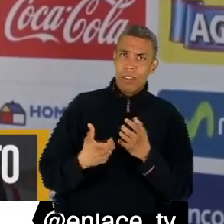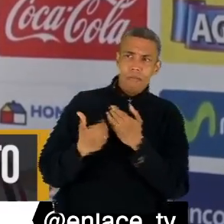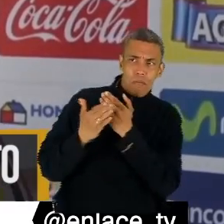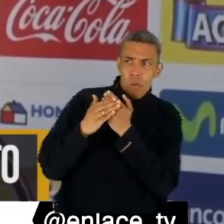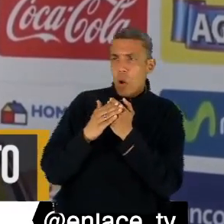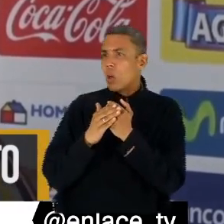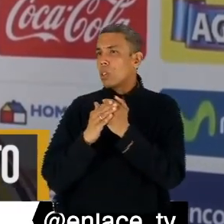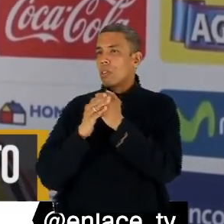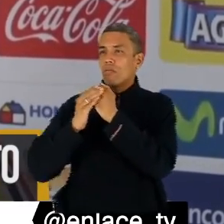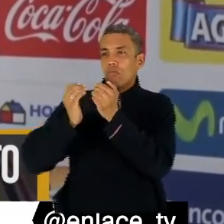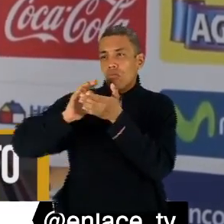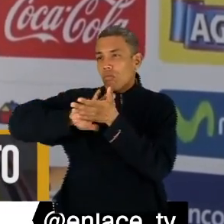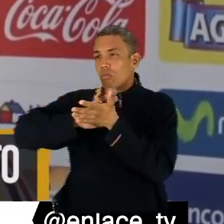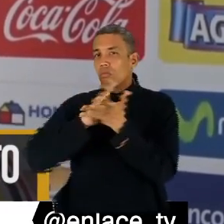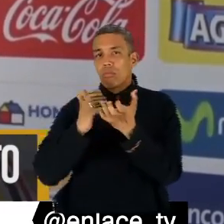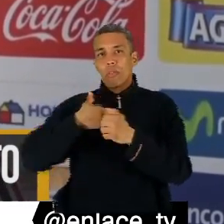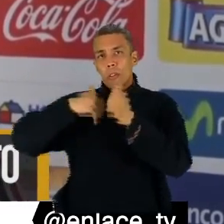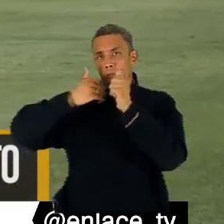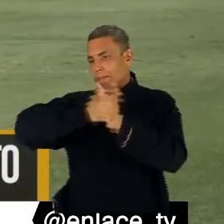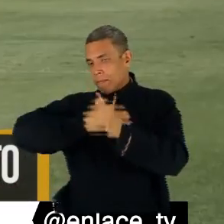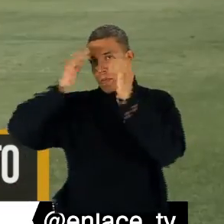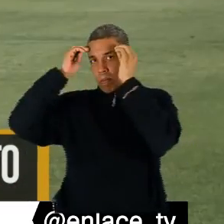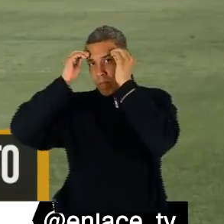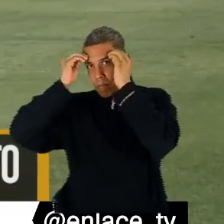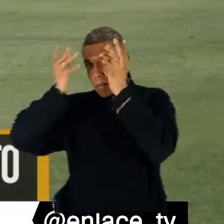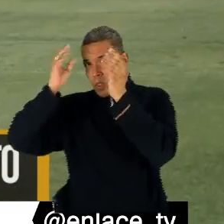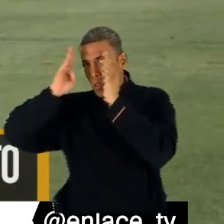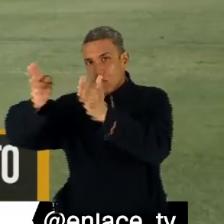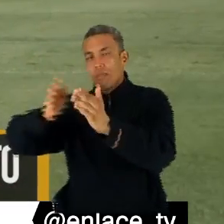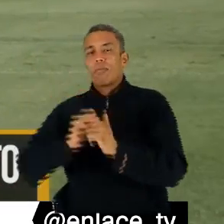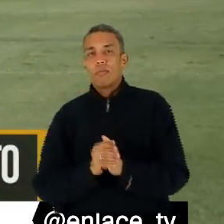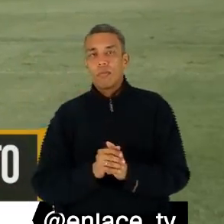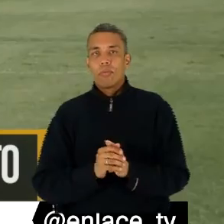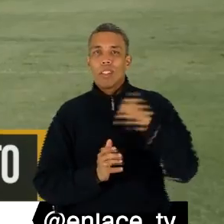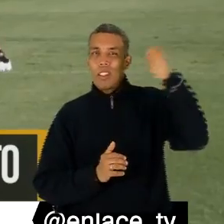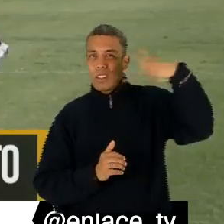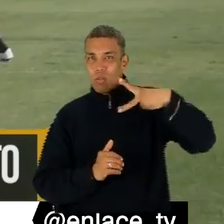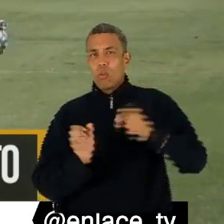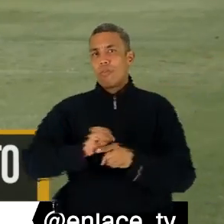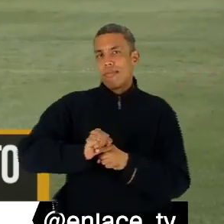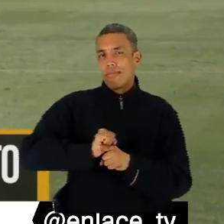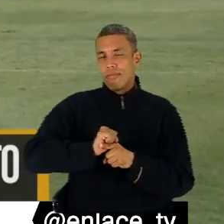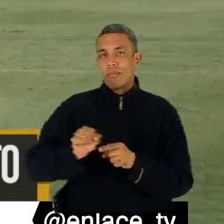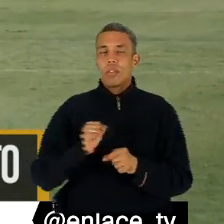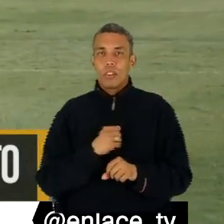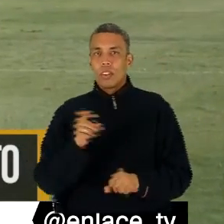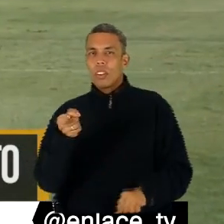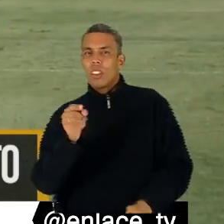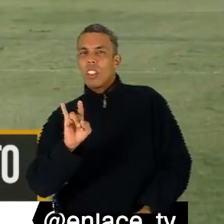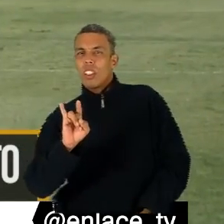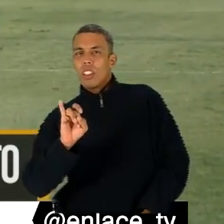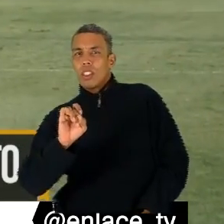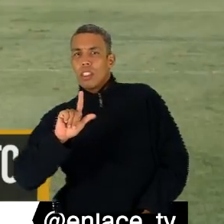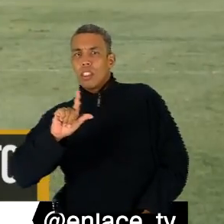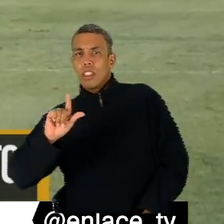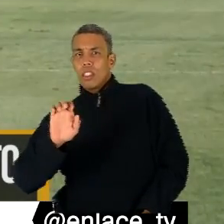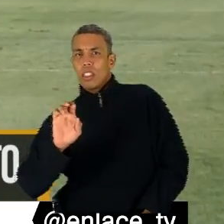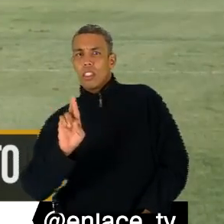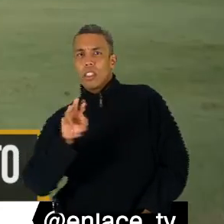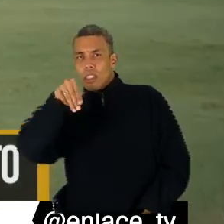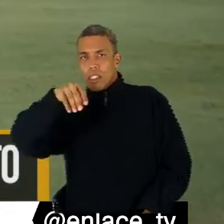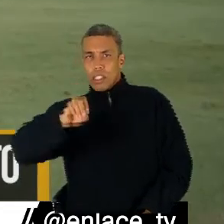aprovechar mucho esta oportunidad y aprender mucho de ellos. En el segundo entrenamiento, el seleccionado Guillermo Celis habló de cómo piensa afrontar la Copa